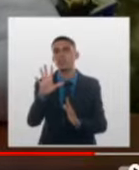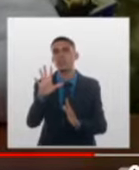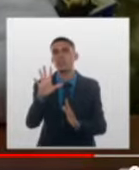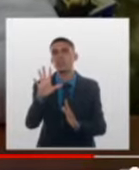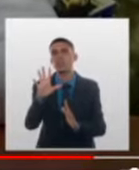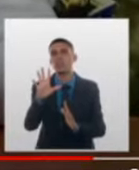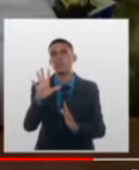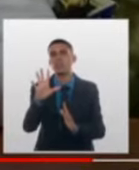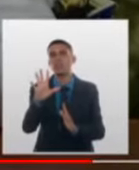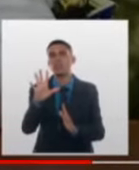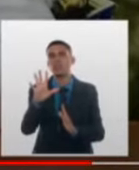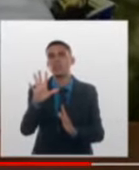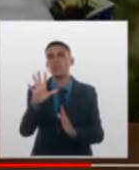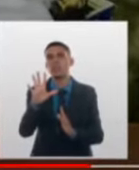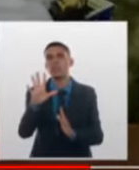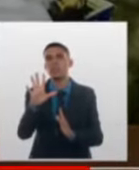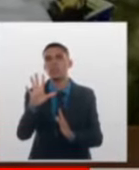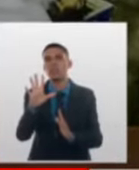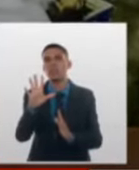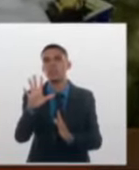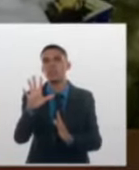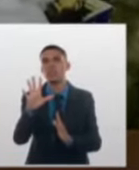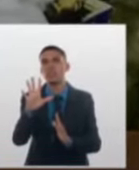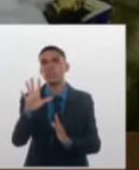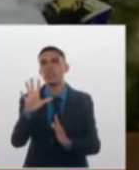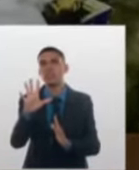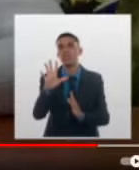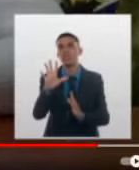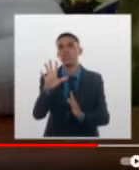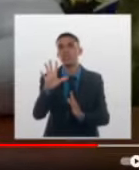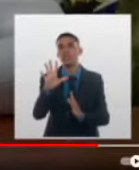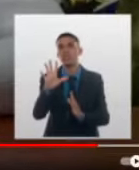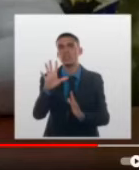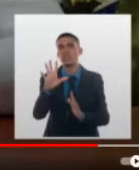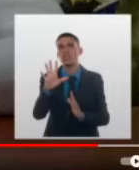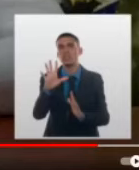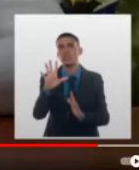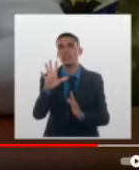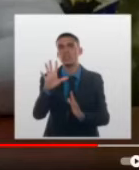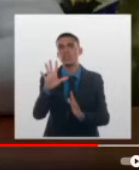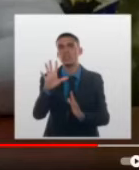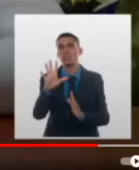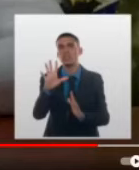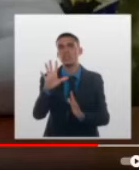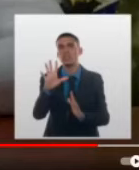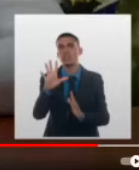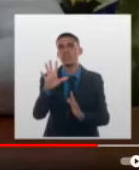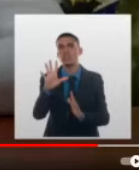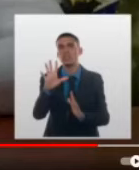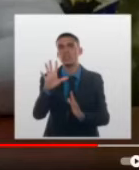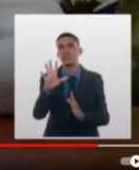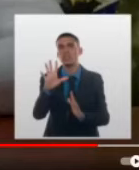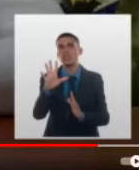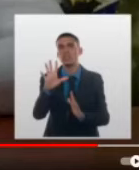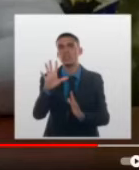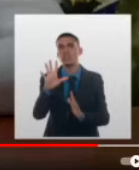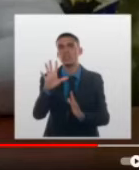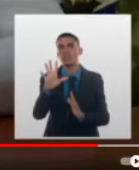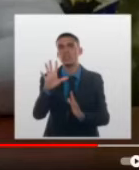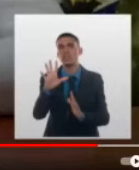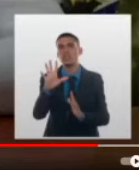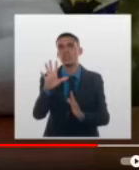compramos como si ellos fueran inversionistas, como si ellos fueran empresarios. Esta gente jamás en su vida, al contrario, se han hecho ricos con el dinero